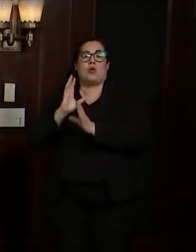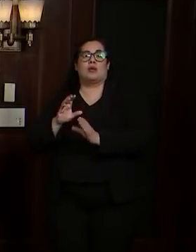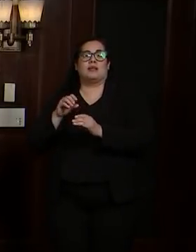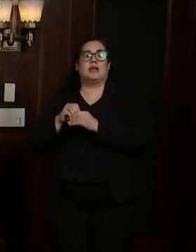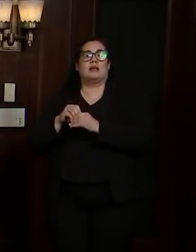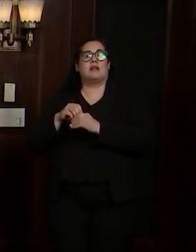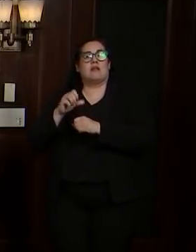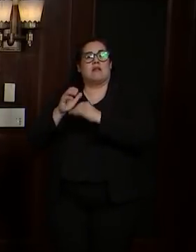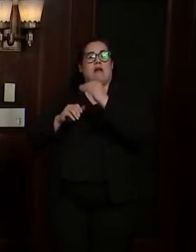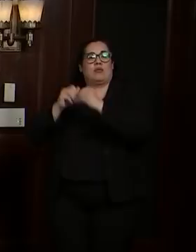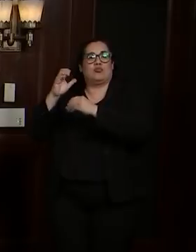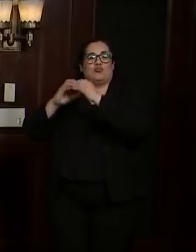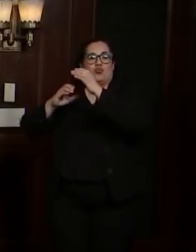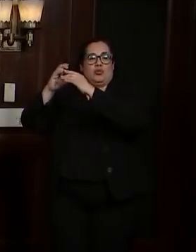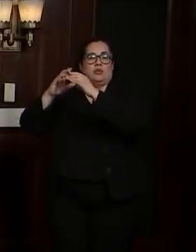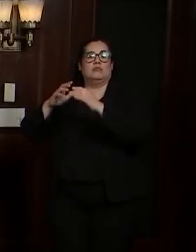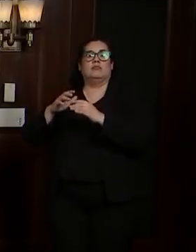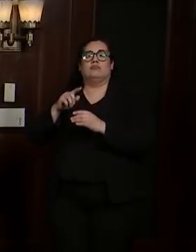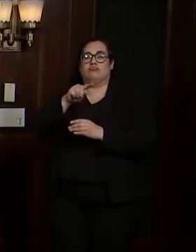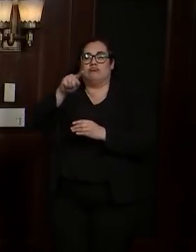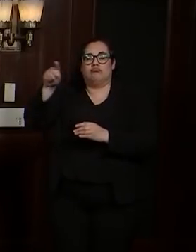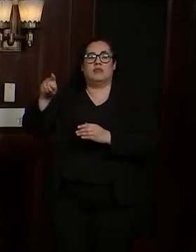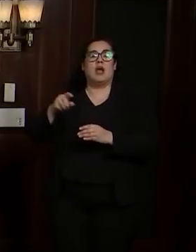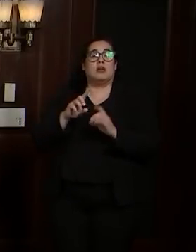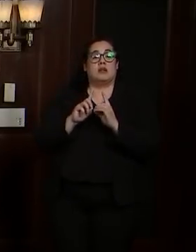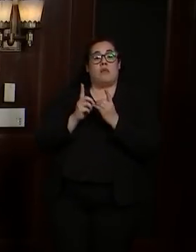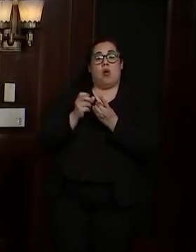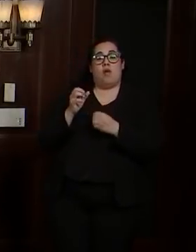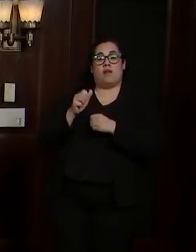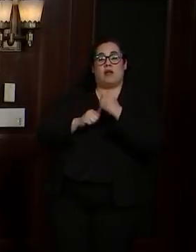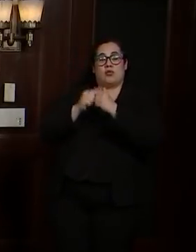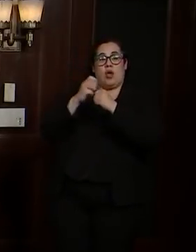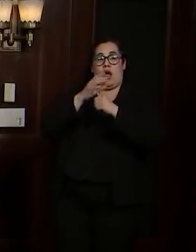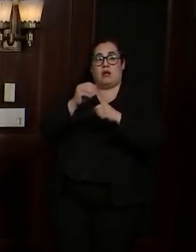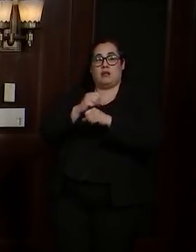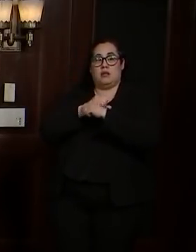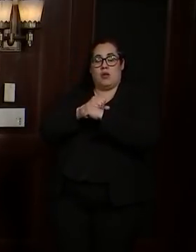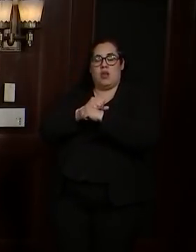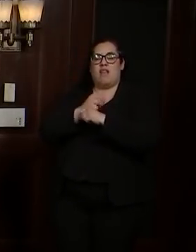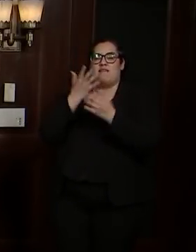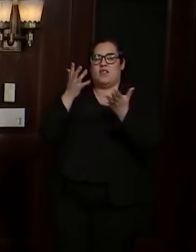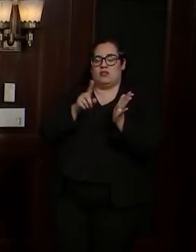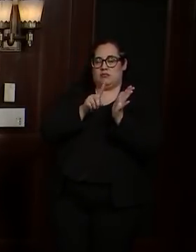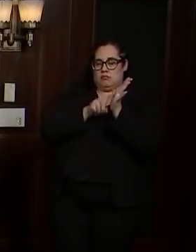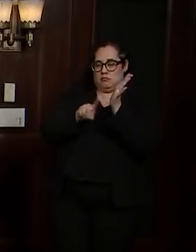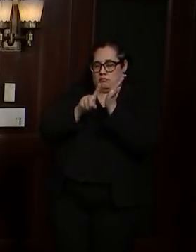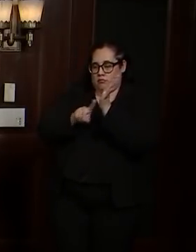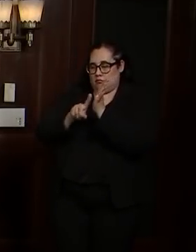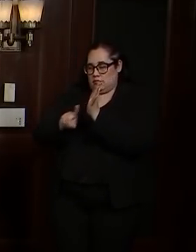obras de construcción, el Departamento de Construcción y Seguridad ha inspeccionado